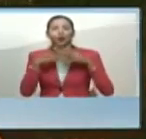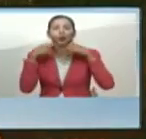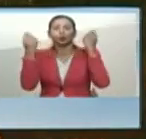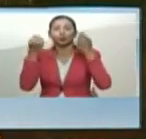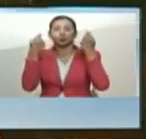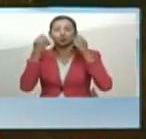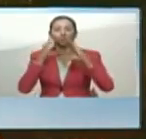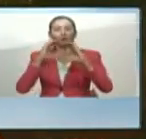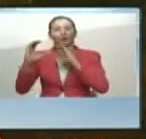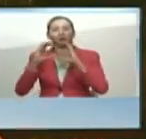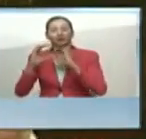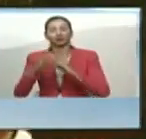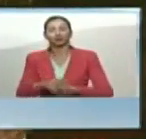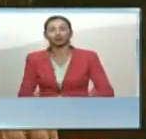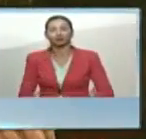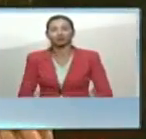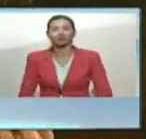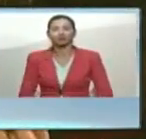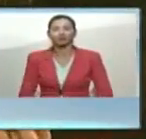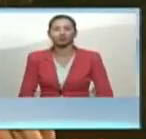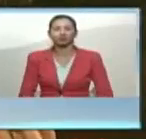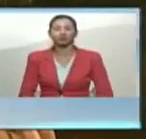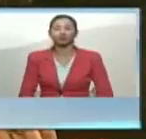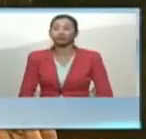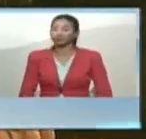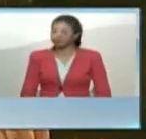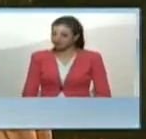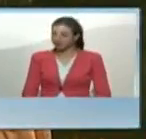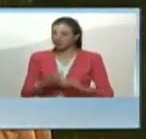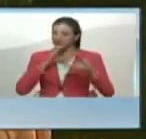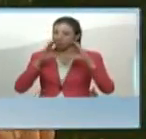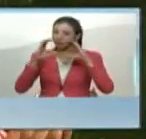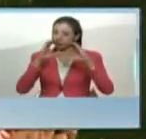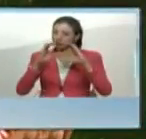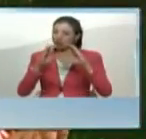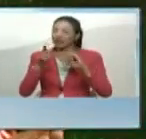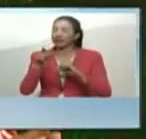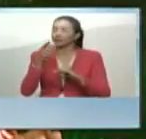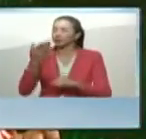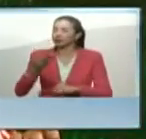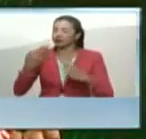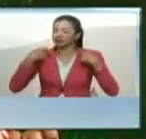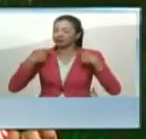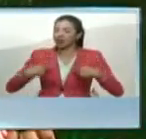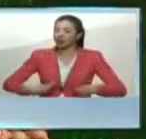de comunicación. Propaganda. La comunicación es la esencia del ser humano, pues.